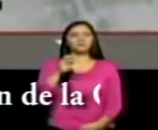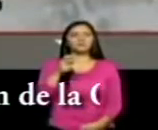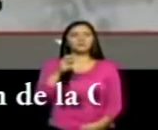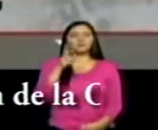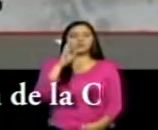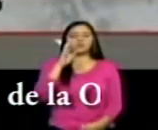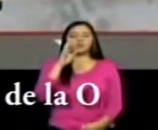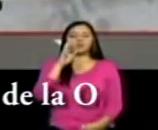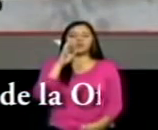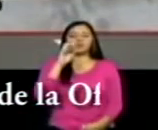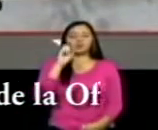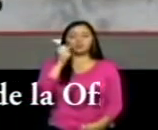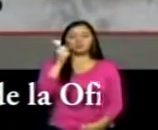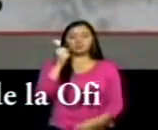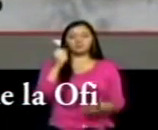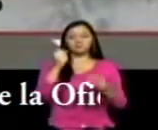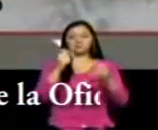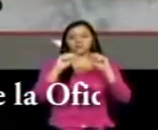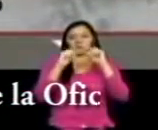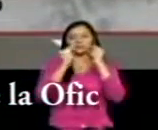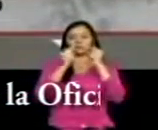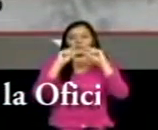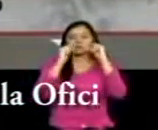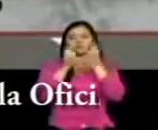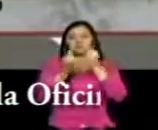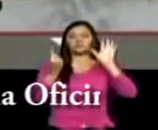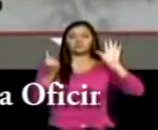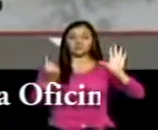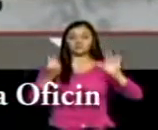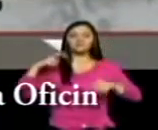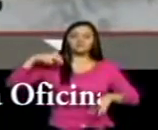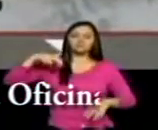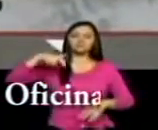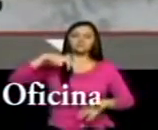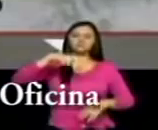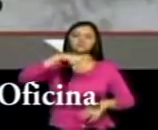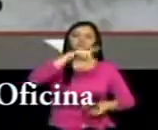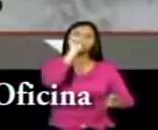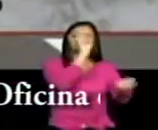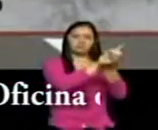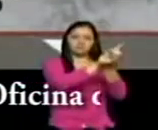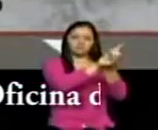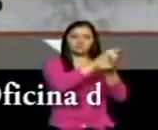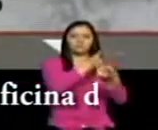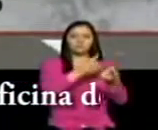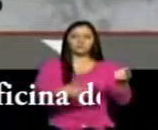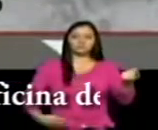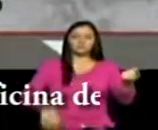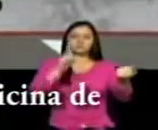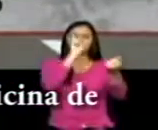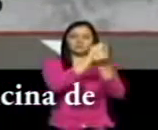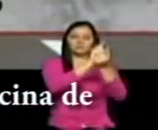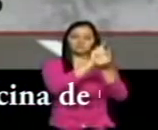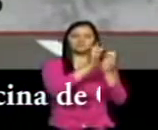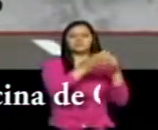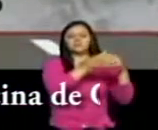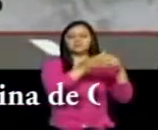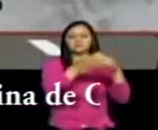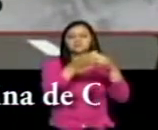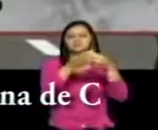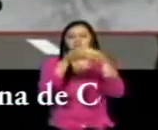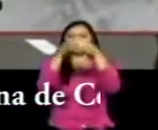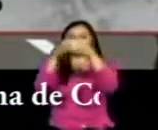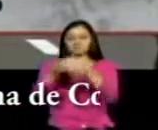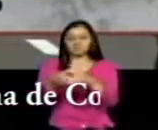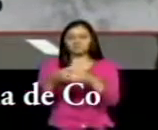Peruanos por el Cambio, así también Gilbert Violeta de Peruanos por el Cambio, Wilber Rosas del Frente Amplio, Gloria Montenegro Figueroa de